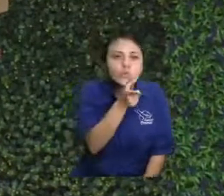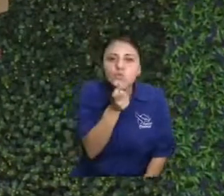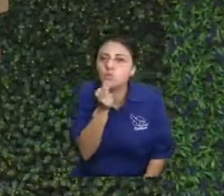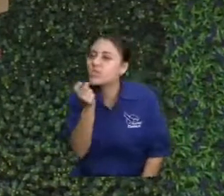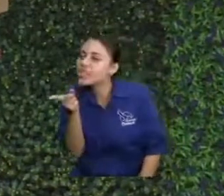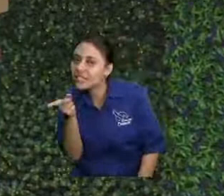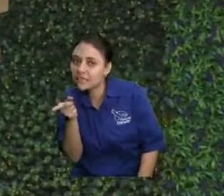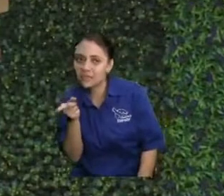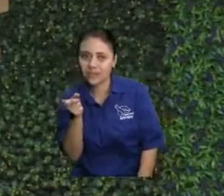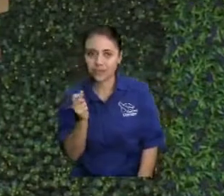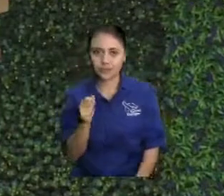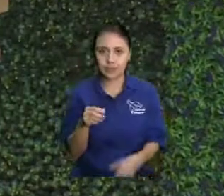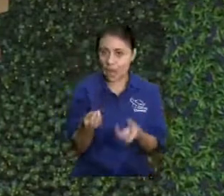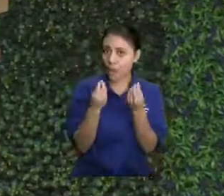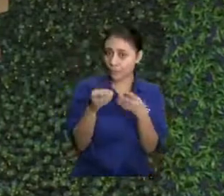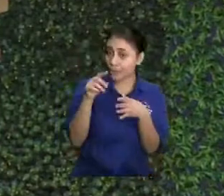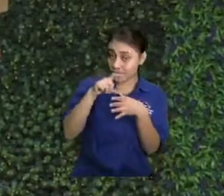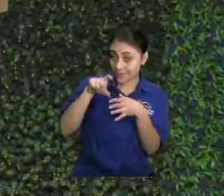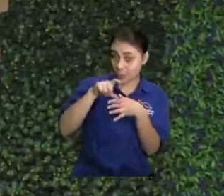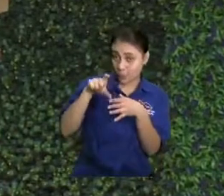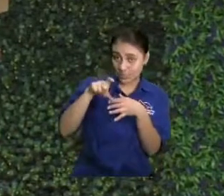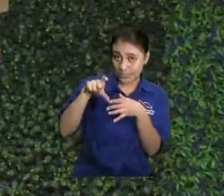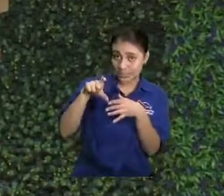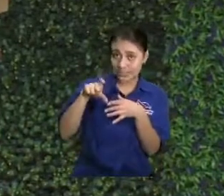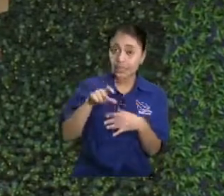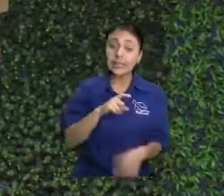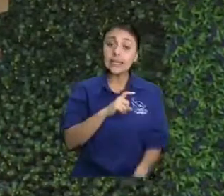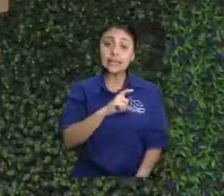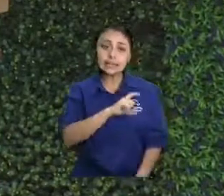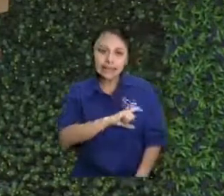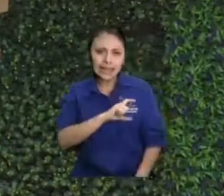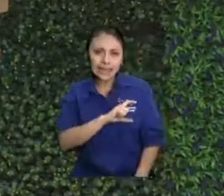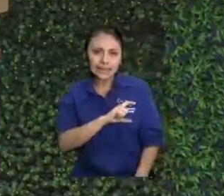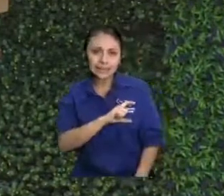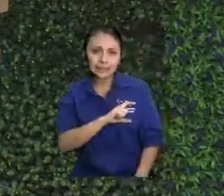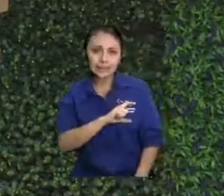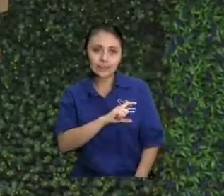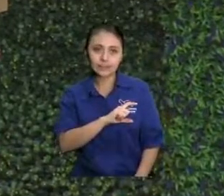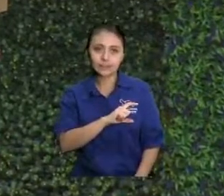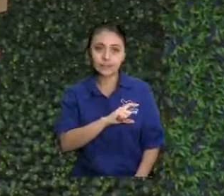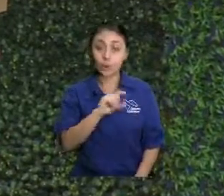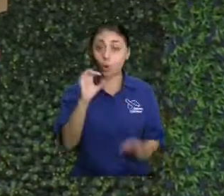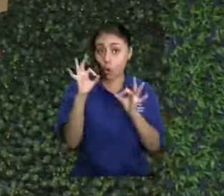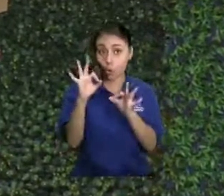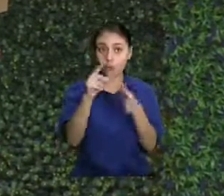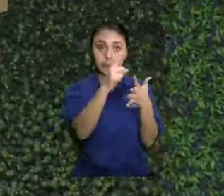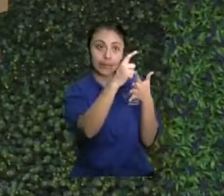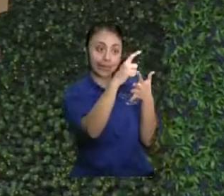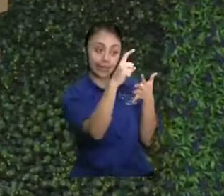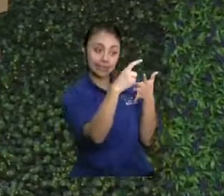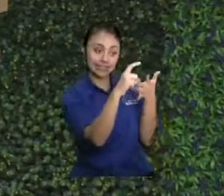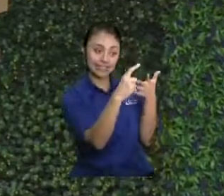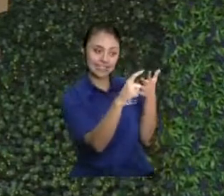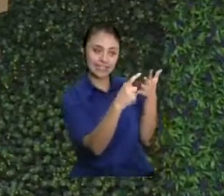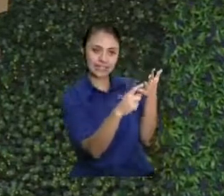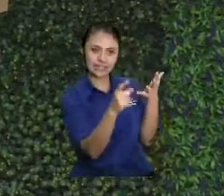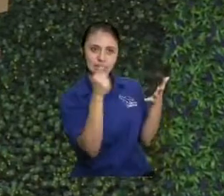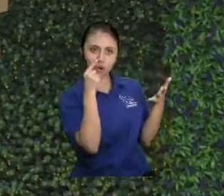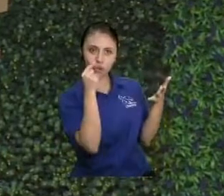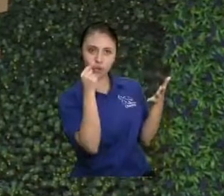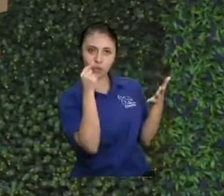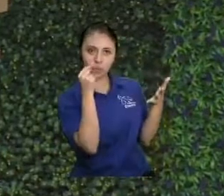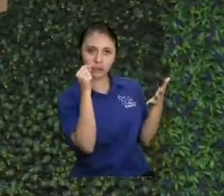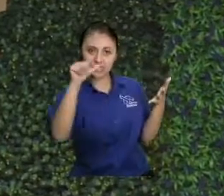Hay un montón de cosas del carácter, del perfil, de las características de eso, del hombre del